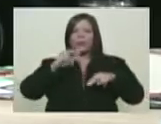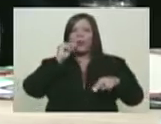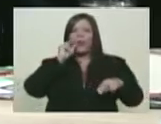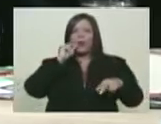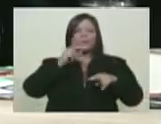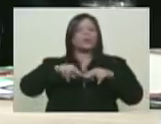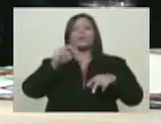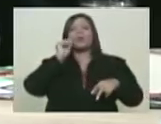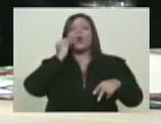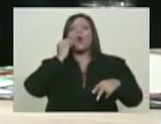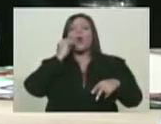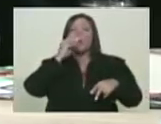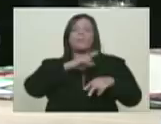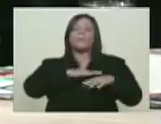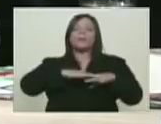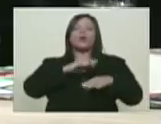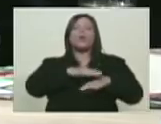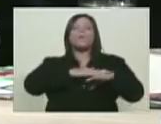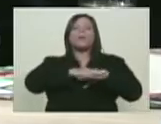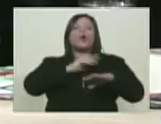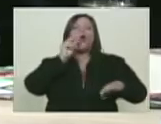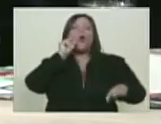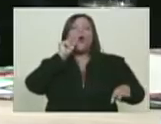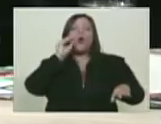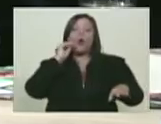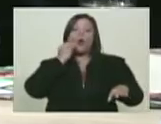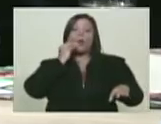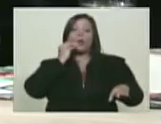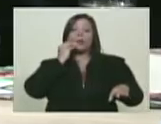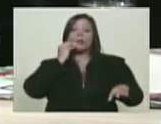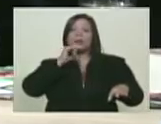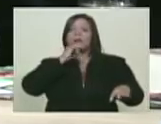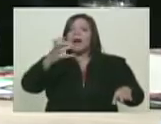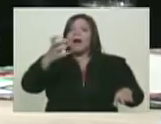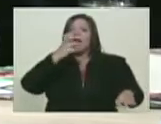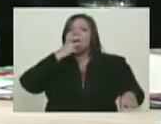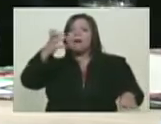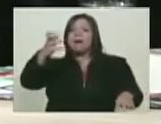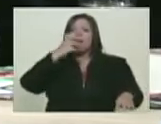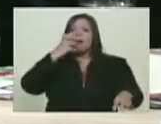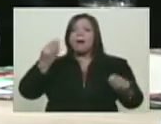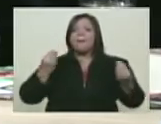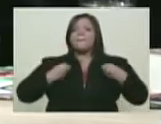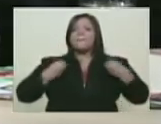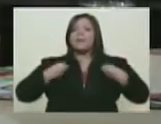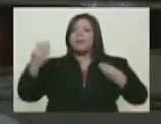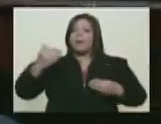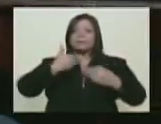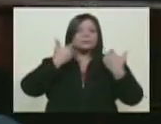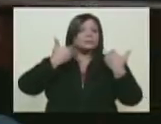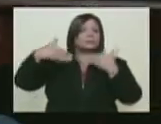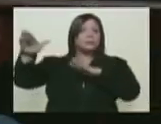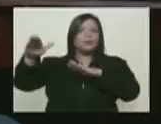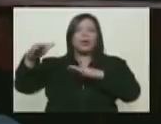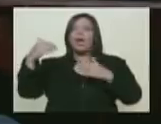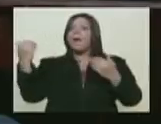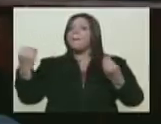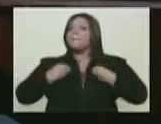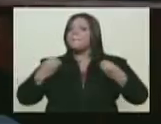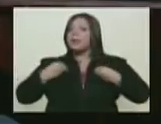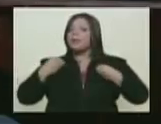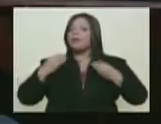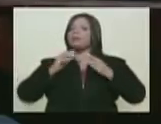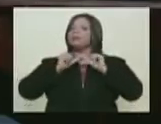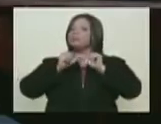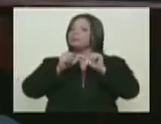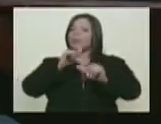Durante años se gritó en las calles del país, vivos se los llevaron, vivos los queremos. Y la demanda